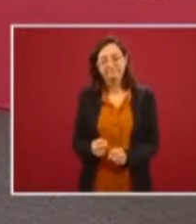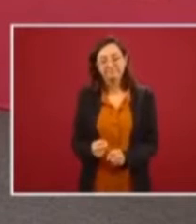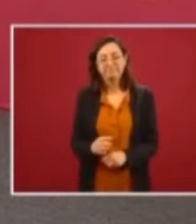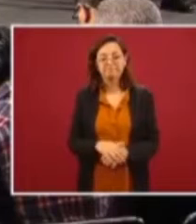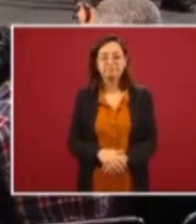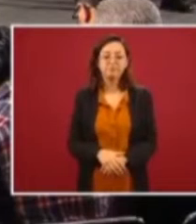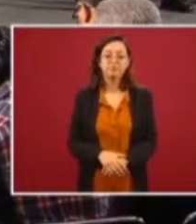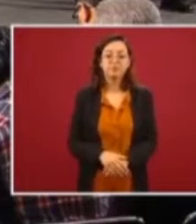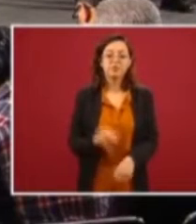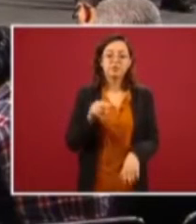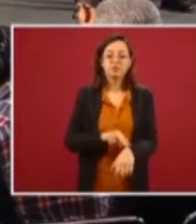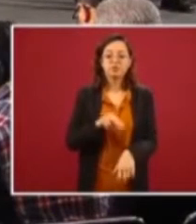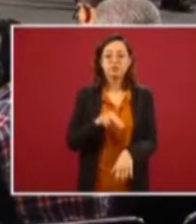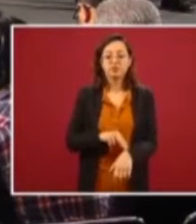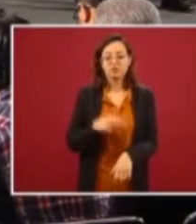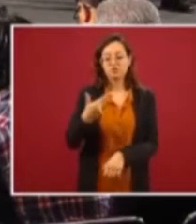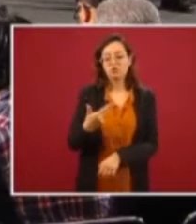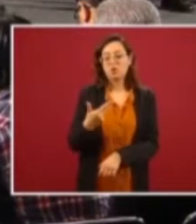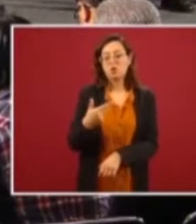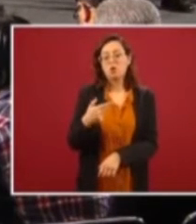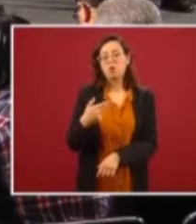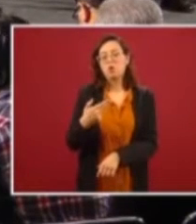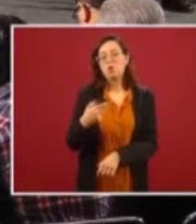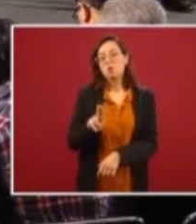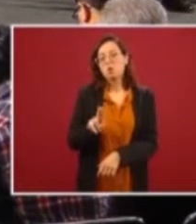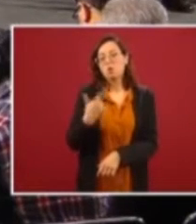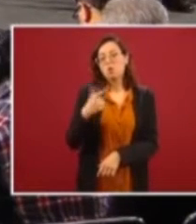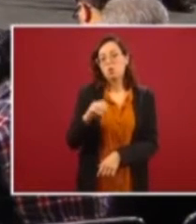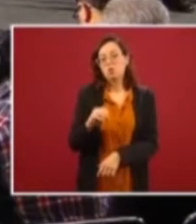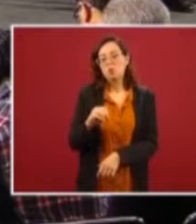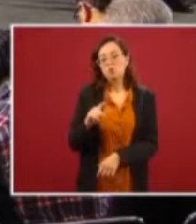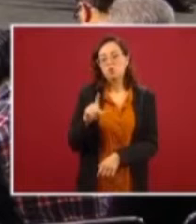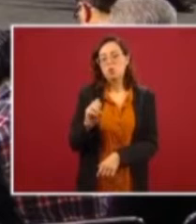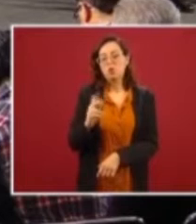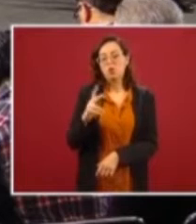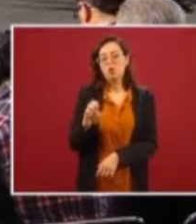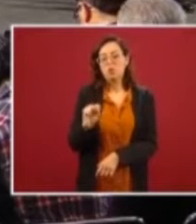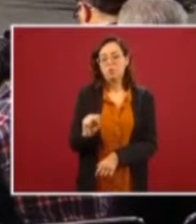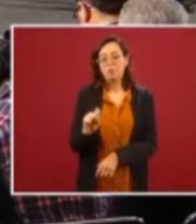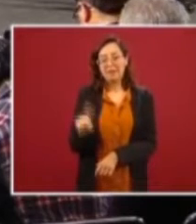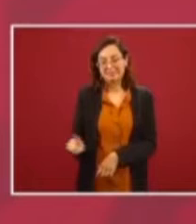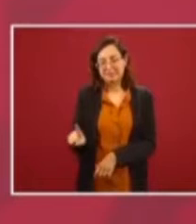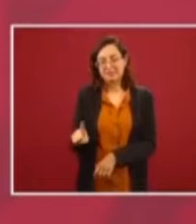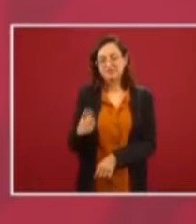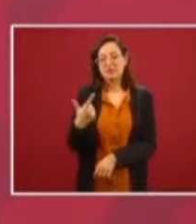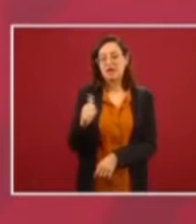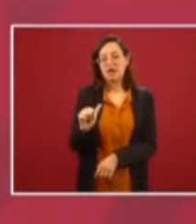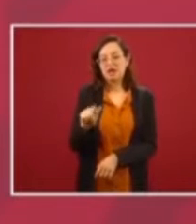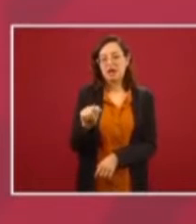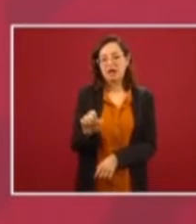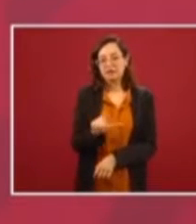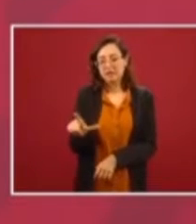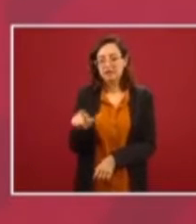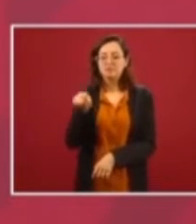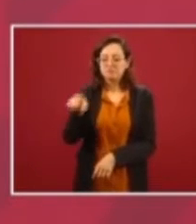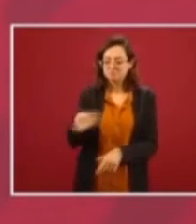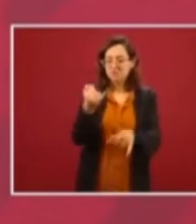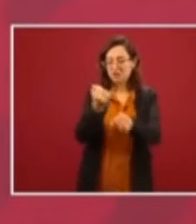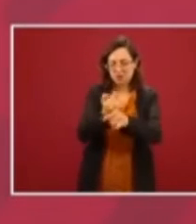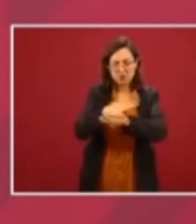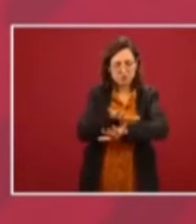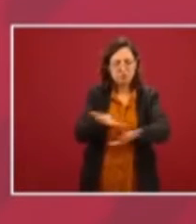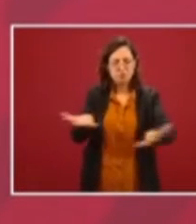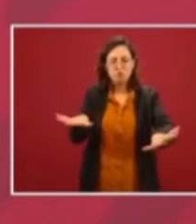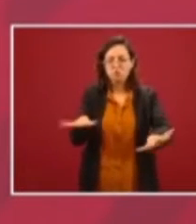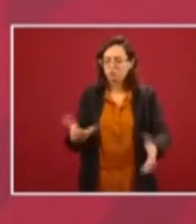enfrentar la pandemia e incluso que méxico sería ejemplo mundial en su manejo y de pasada se hizo propaganda